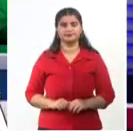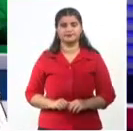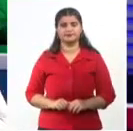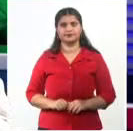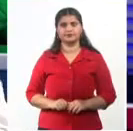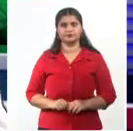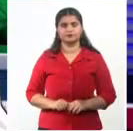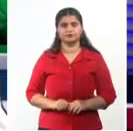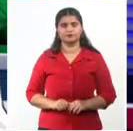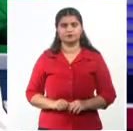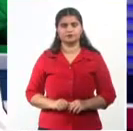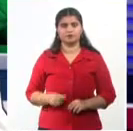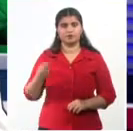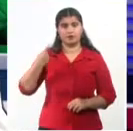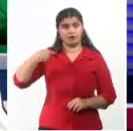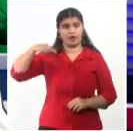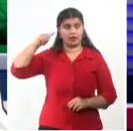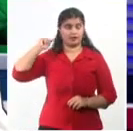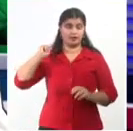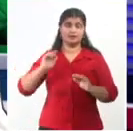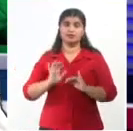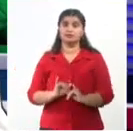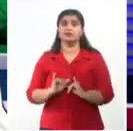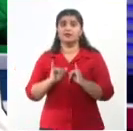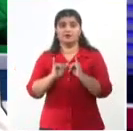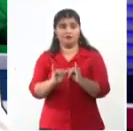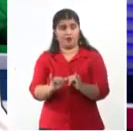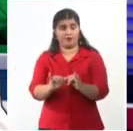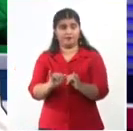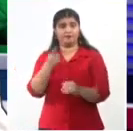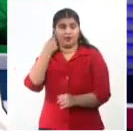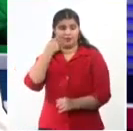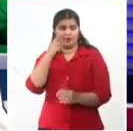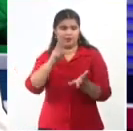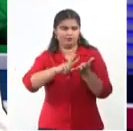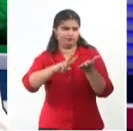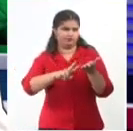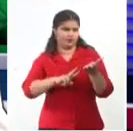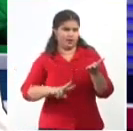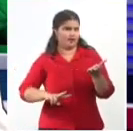también salió ayer la información, lo vi en algún artículo,